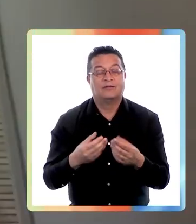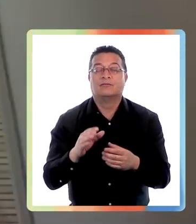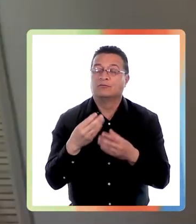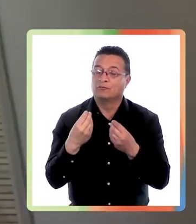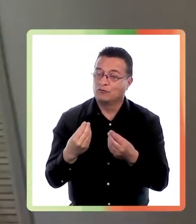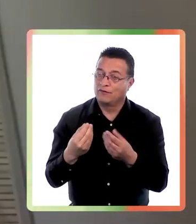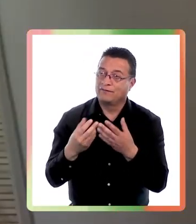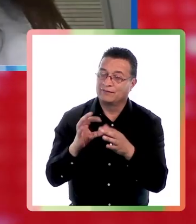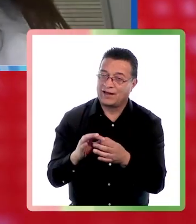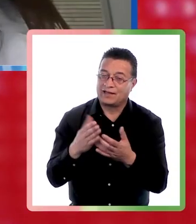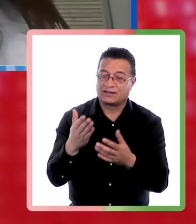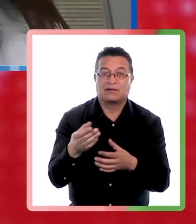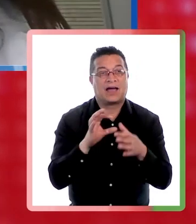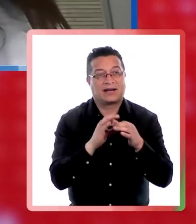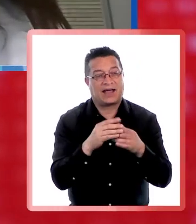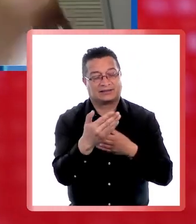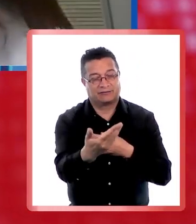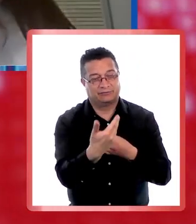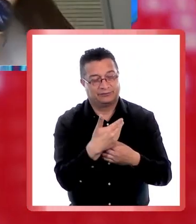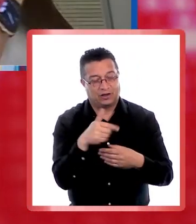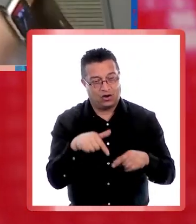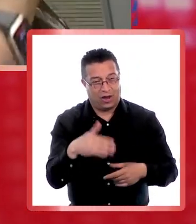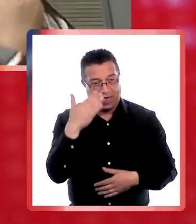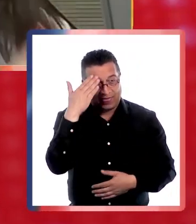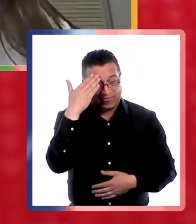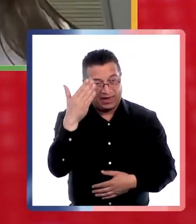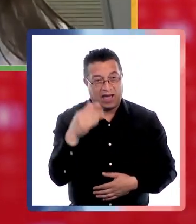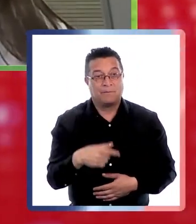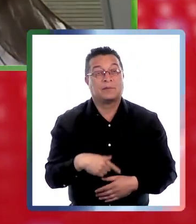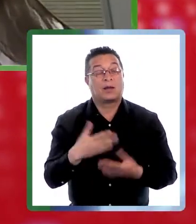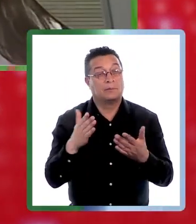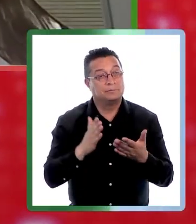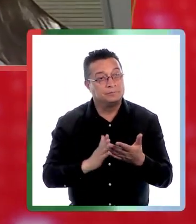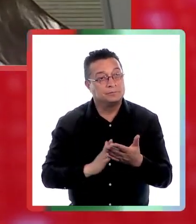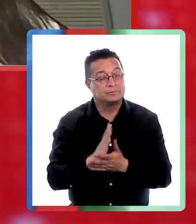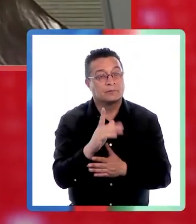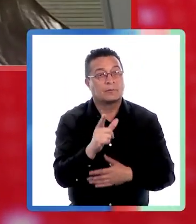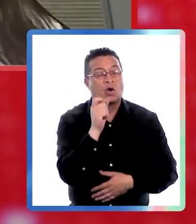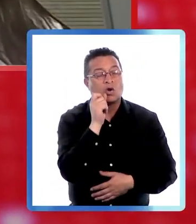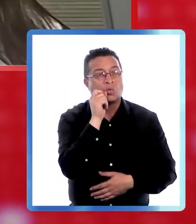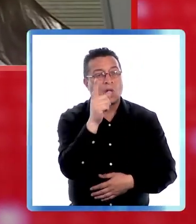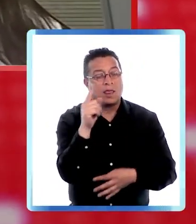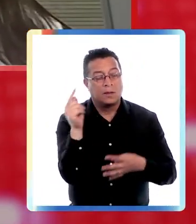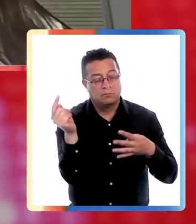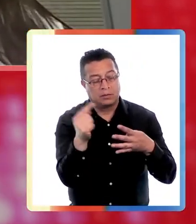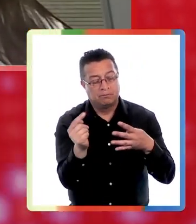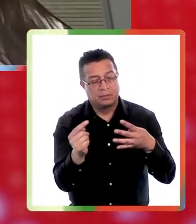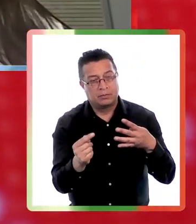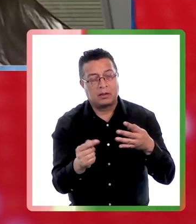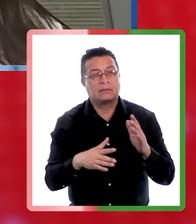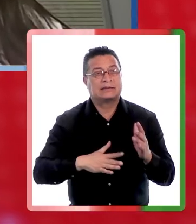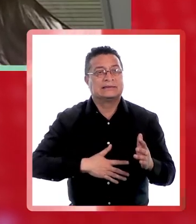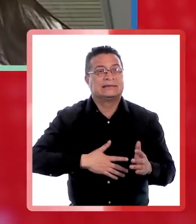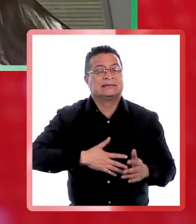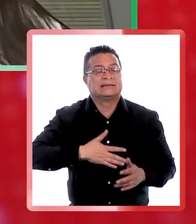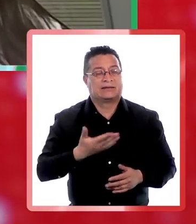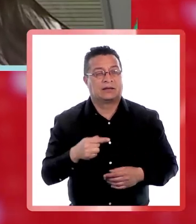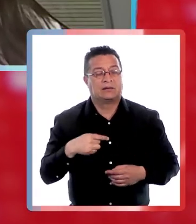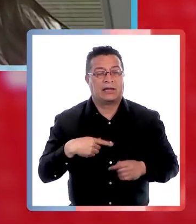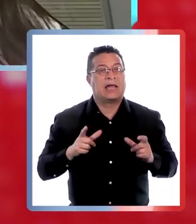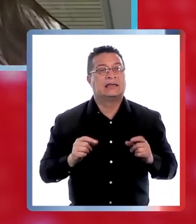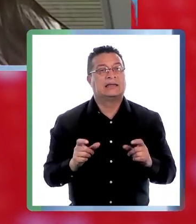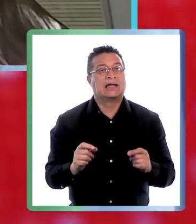bien, muchas gracias. Muchas gracias por acompañarnos hoy día. Bueno, para partir, ¿cuáles son los principales síntomas de este tipo